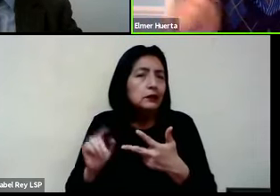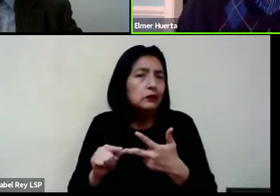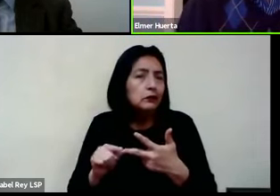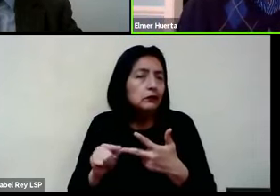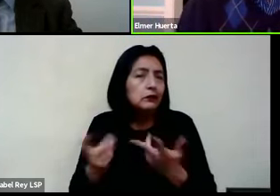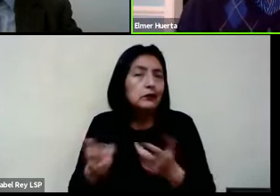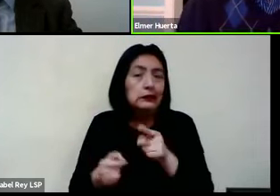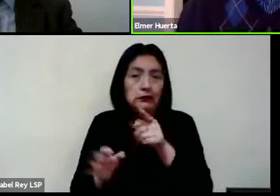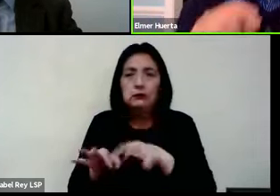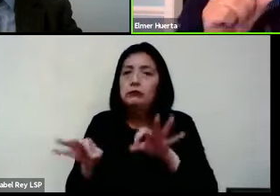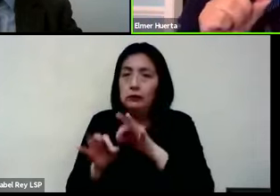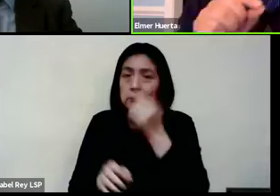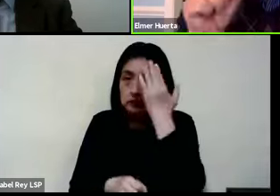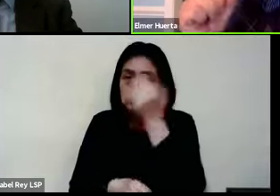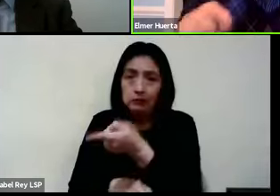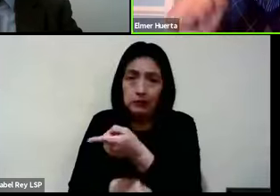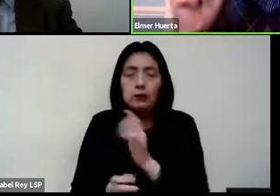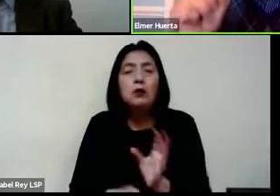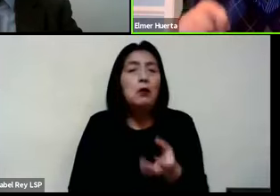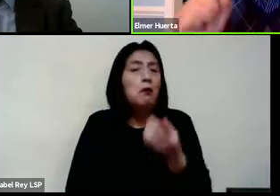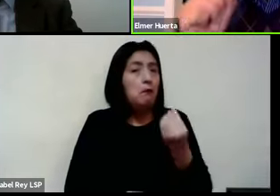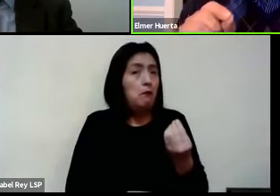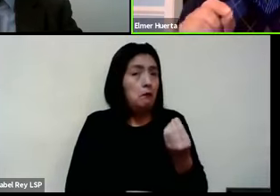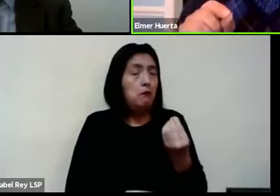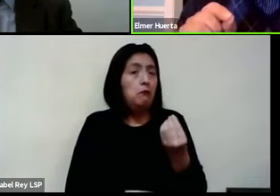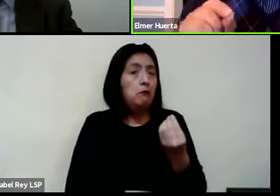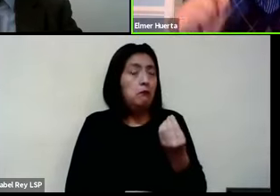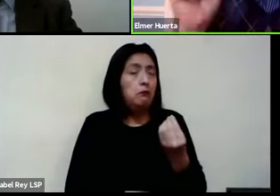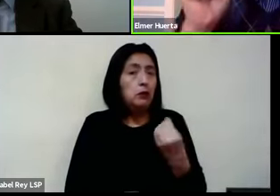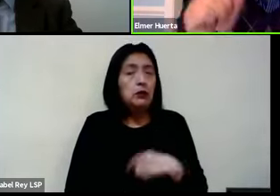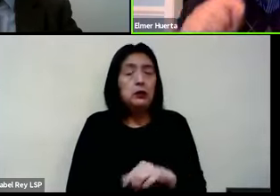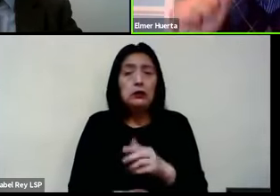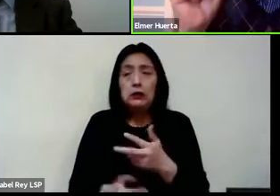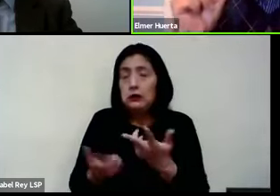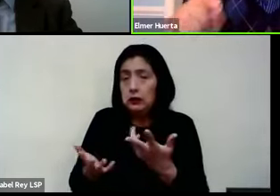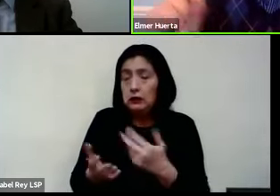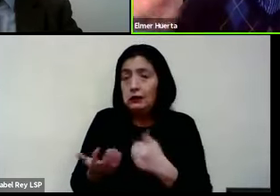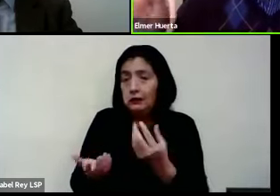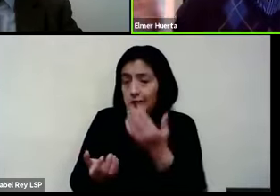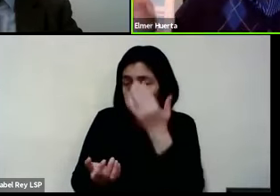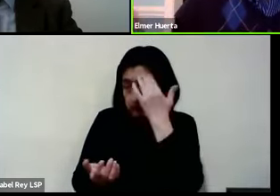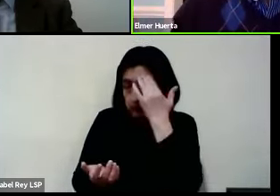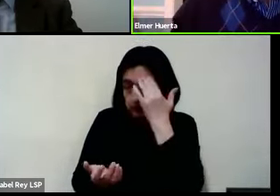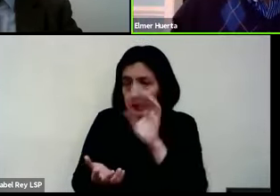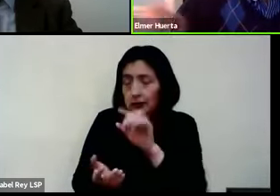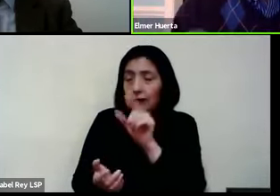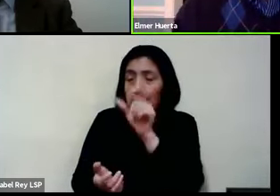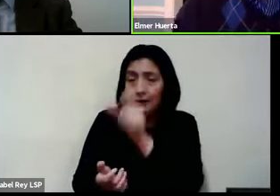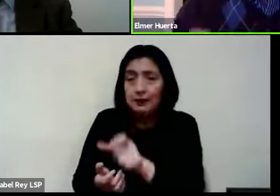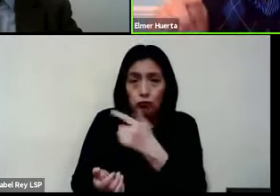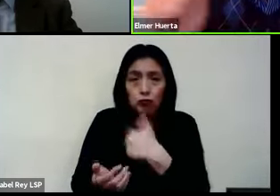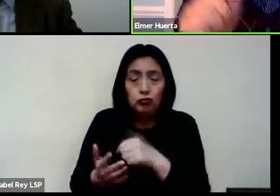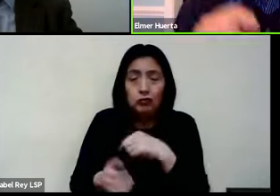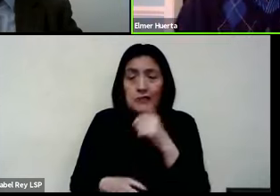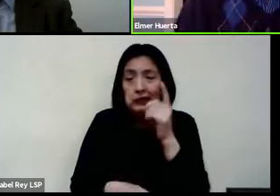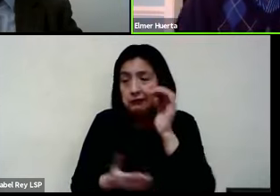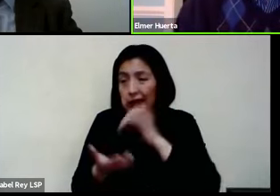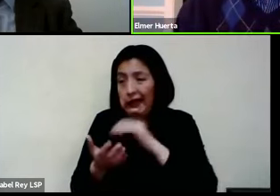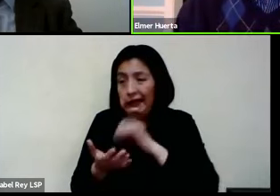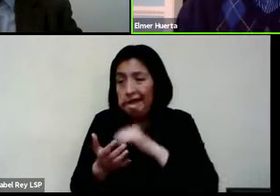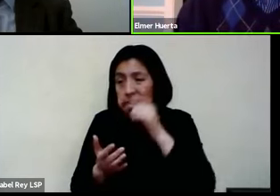eso es importante, porque existe un modo de poder detectar si la persona se está complicando o